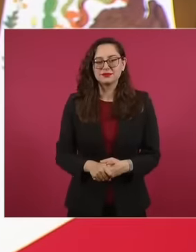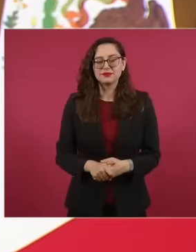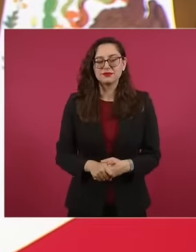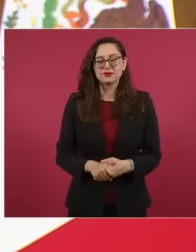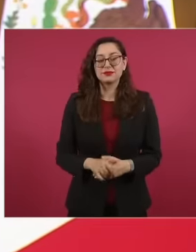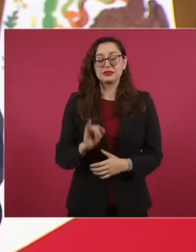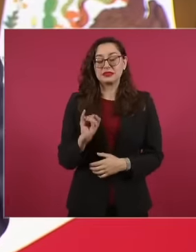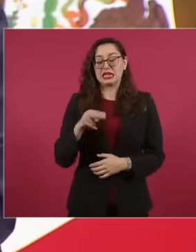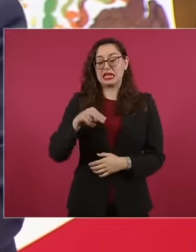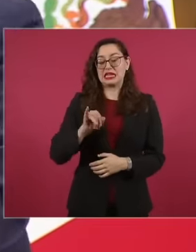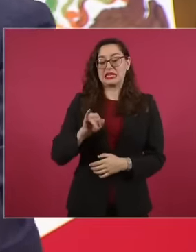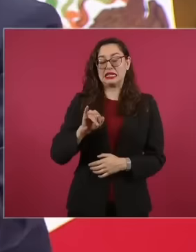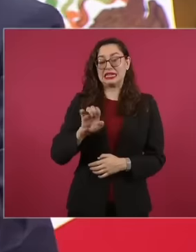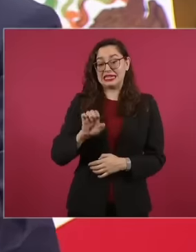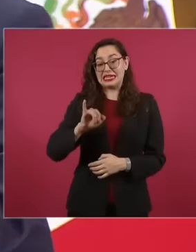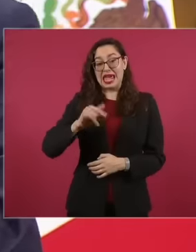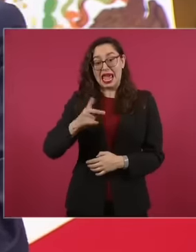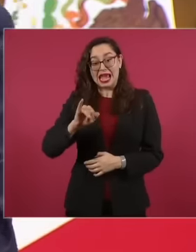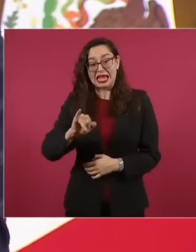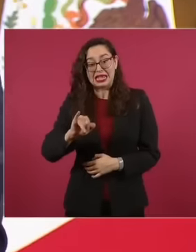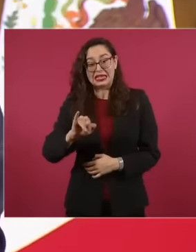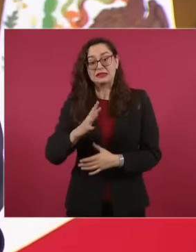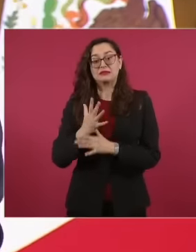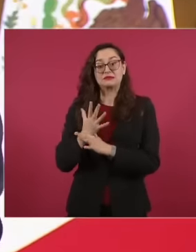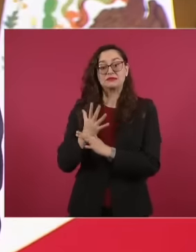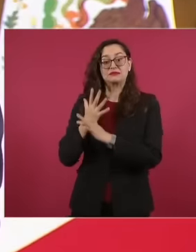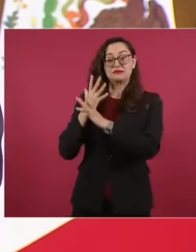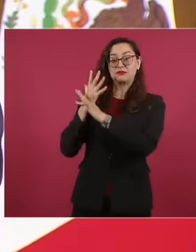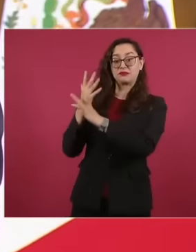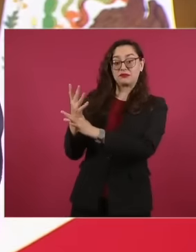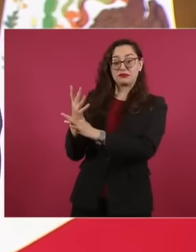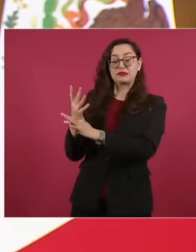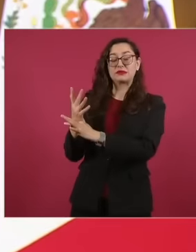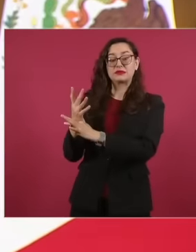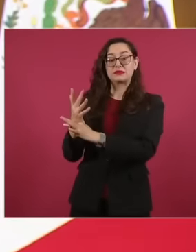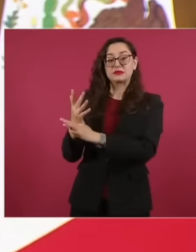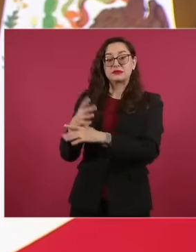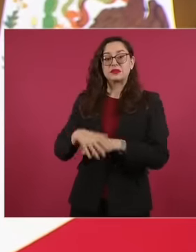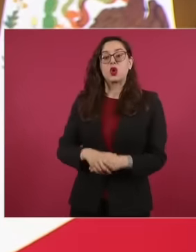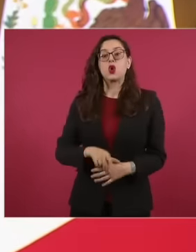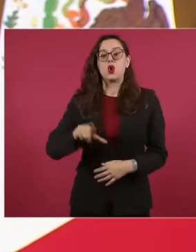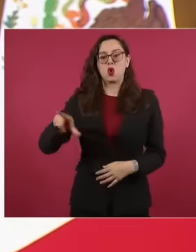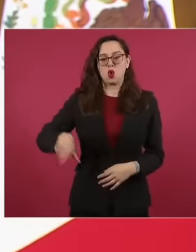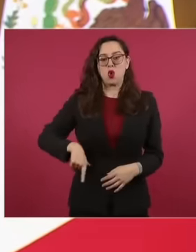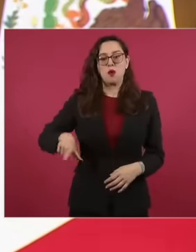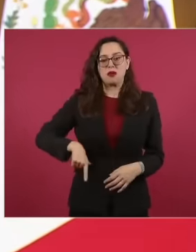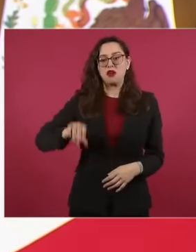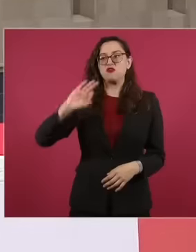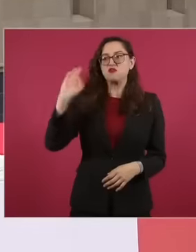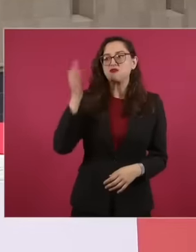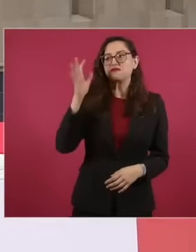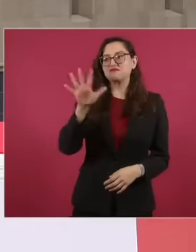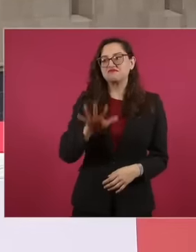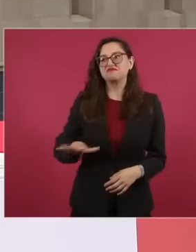Según el INEGI, la confianza social en el gobierno se incrementó